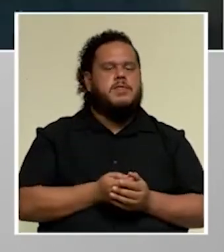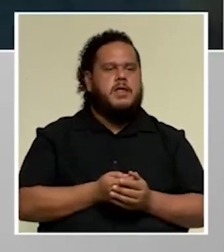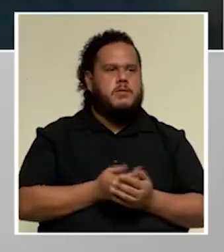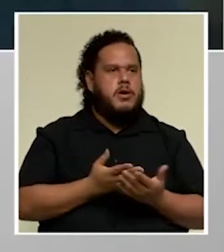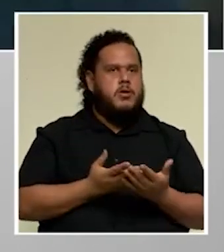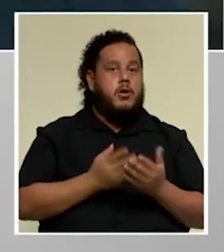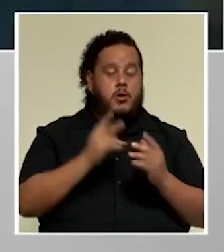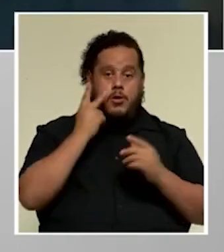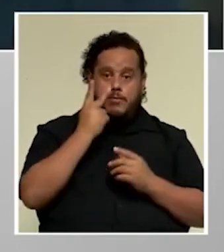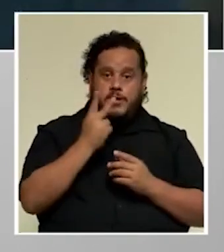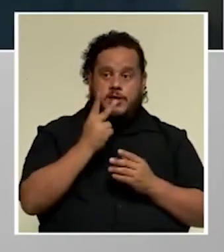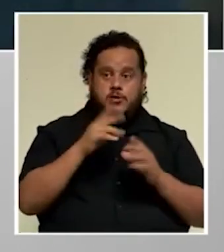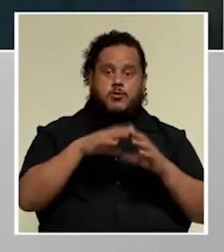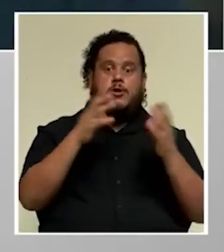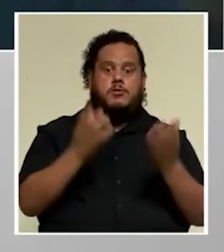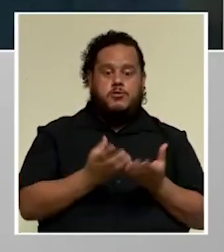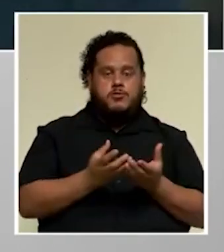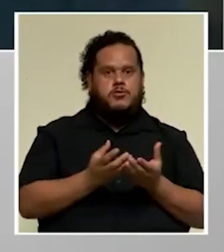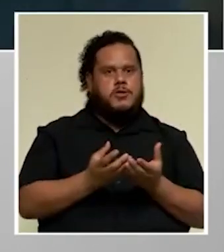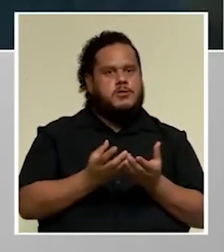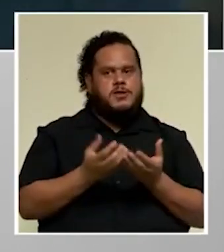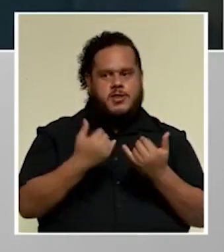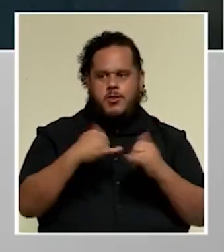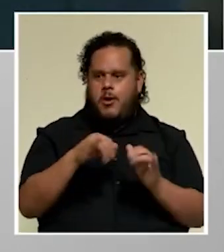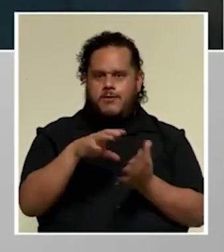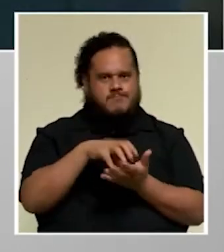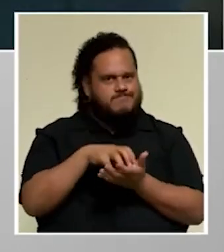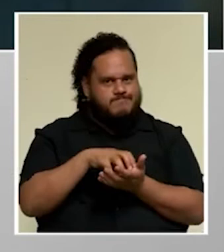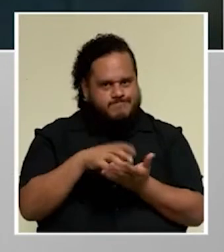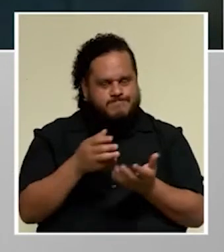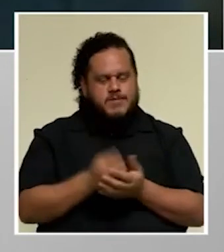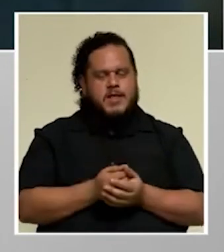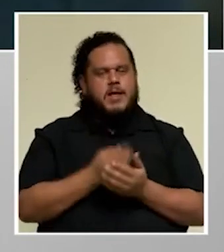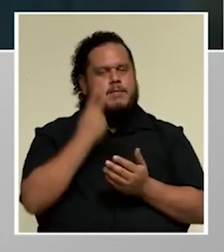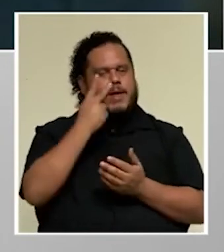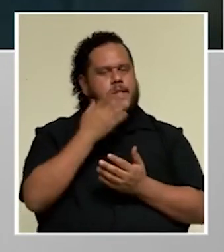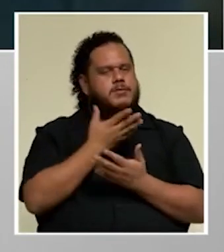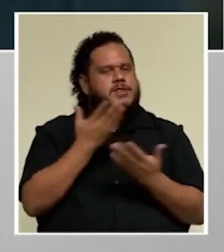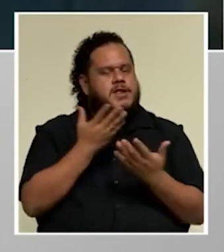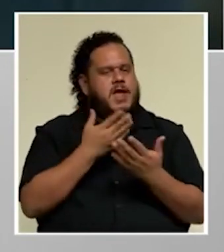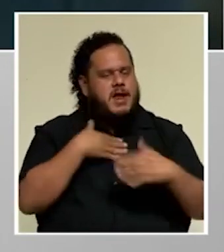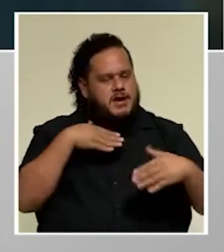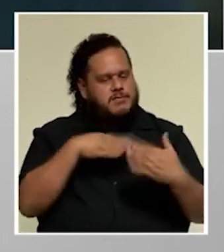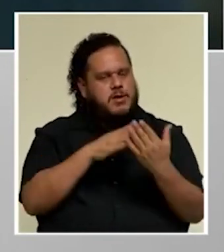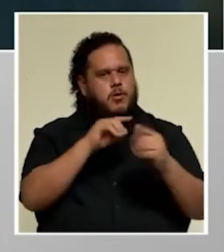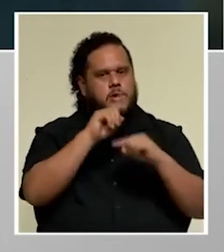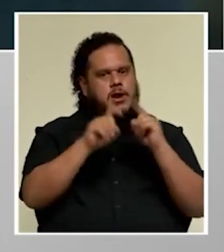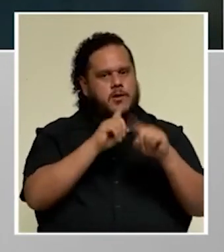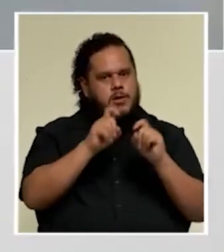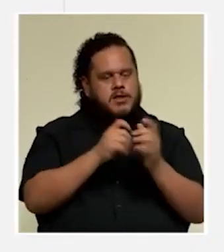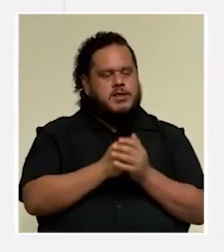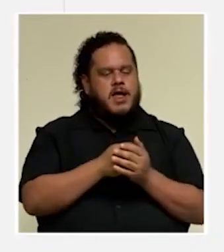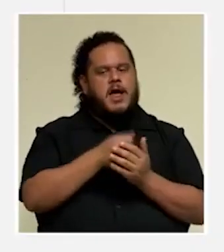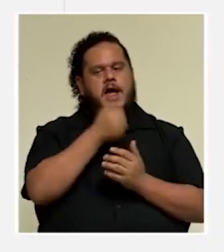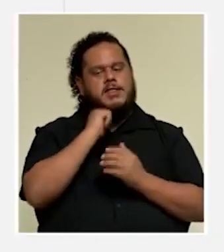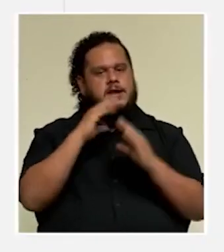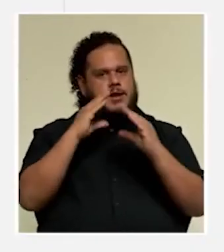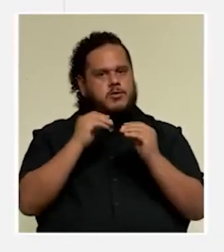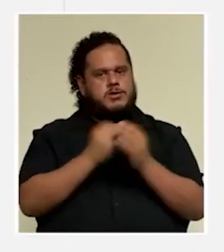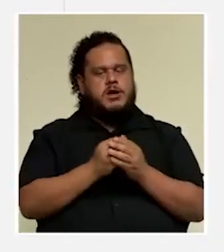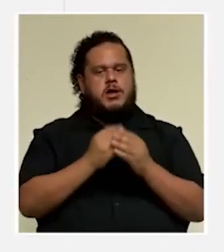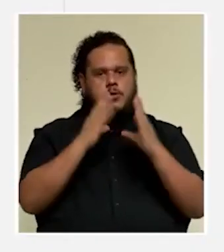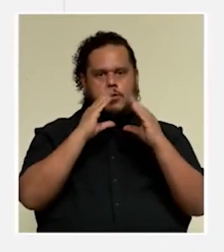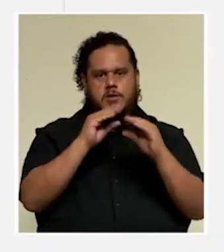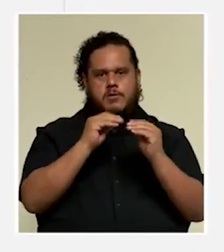los indecisos, ahora vamos a ver qué reflejó la encuesta anoche con los datos que se procesaron y se dieron a